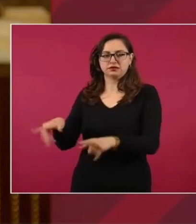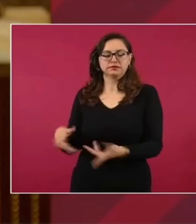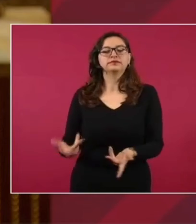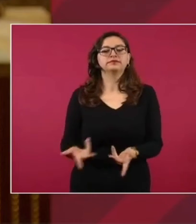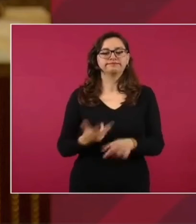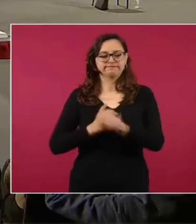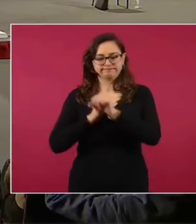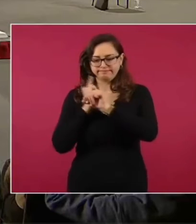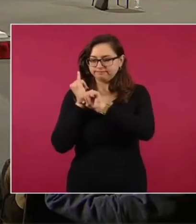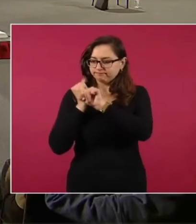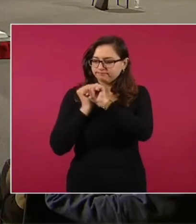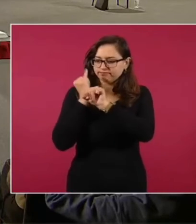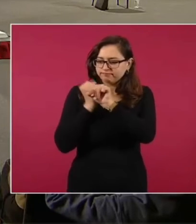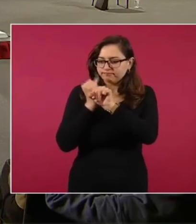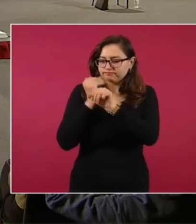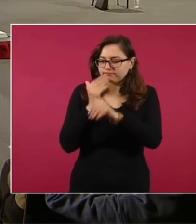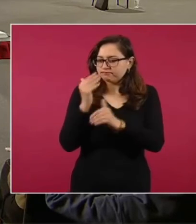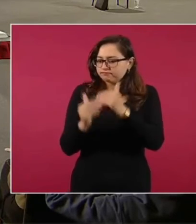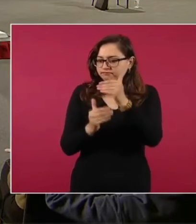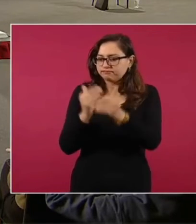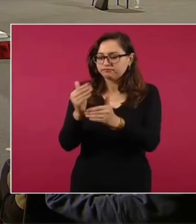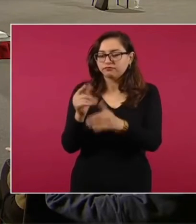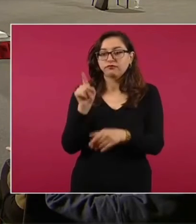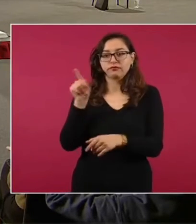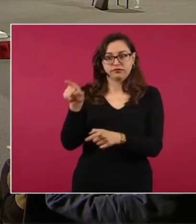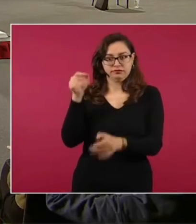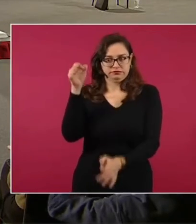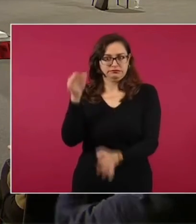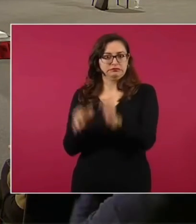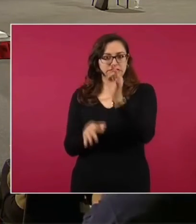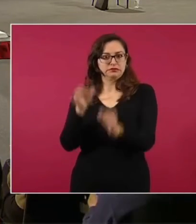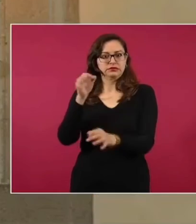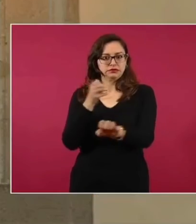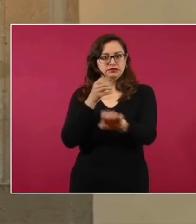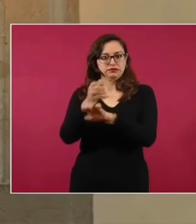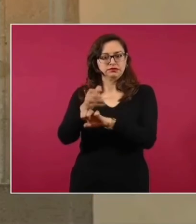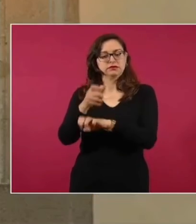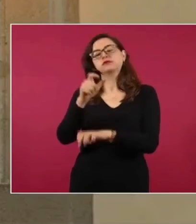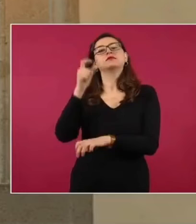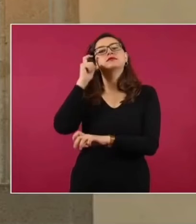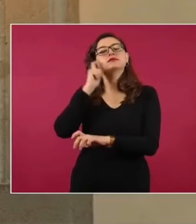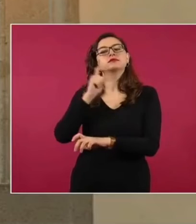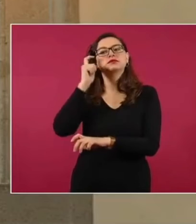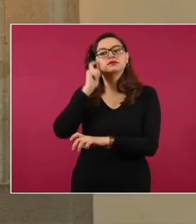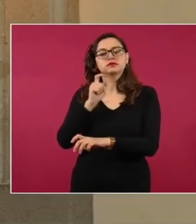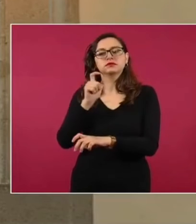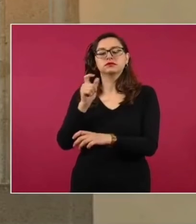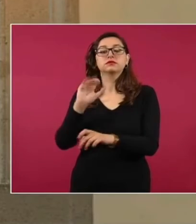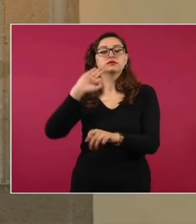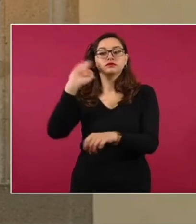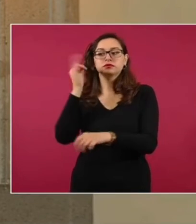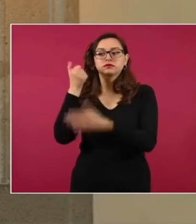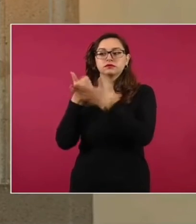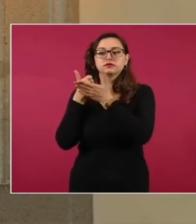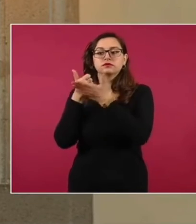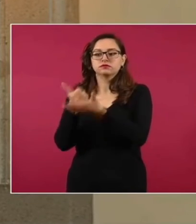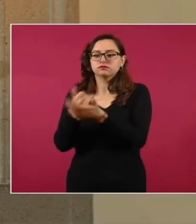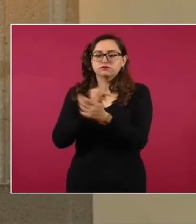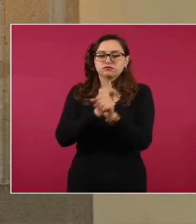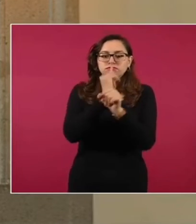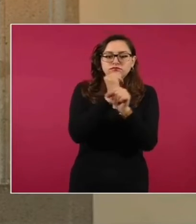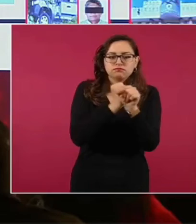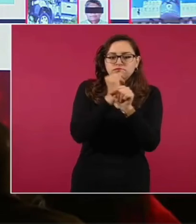realizando las investigaciones por parte de la Fiscalía Local con apoyo de las instancias federales. Aquí es